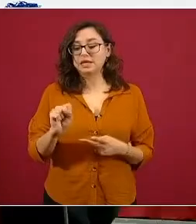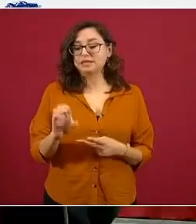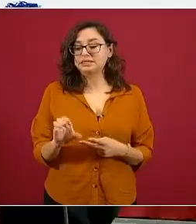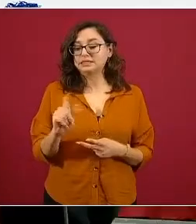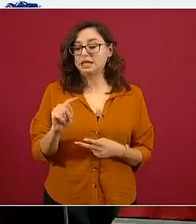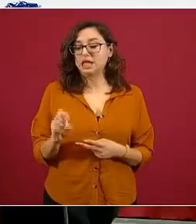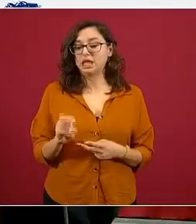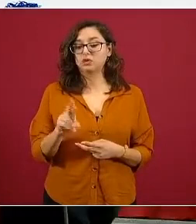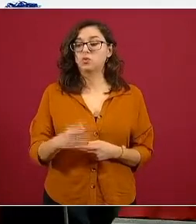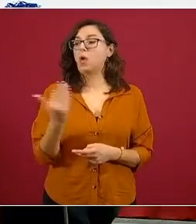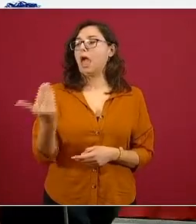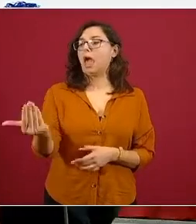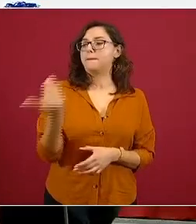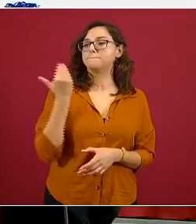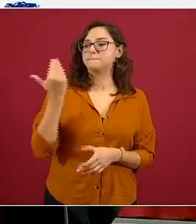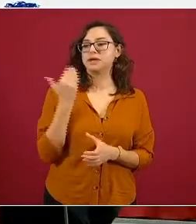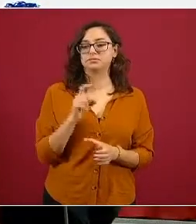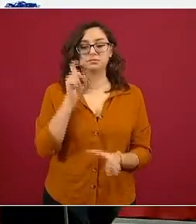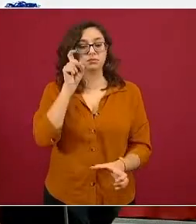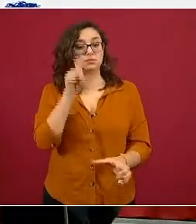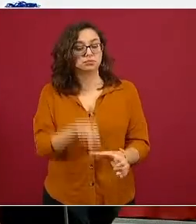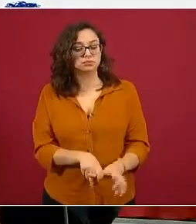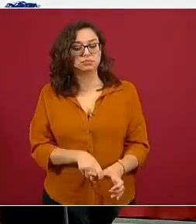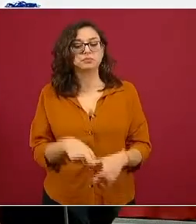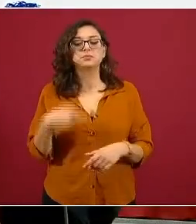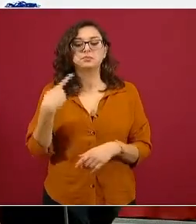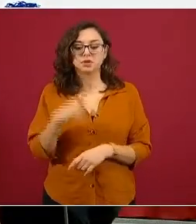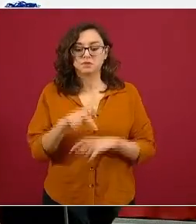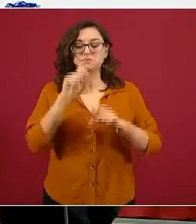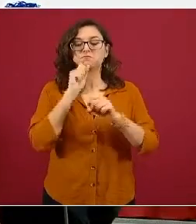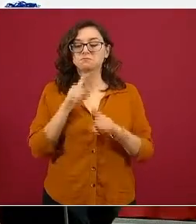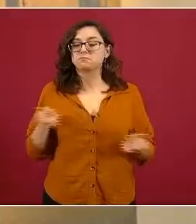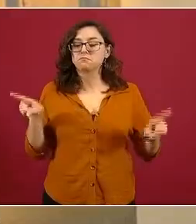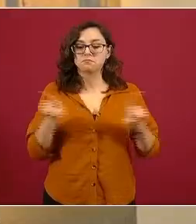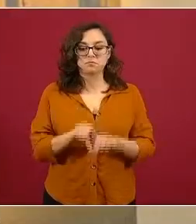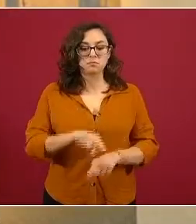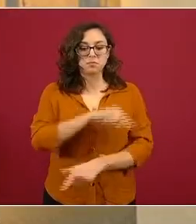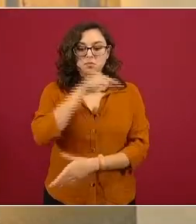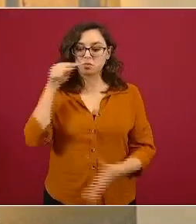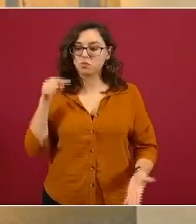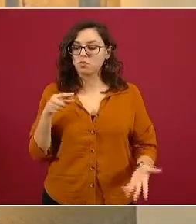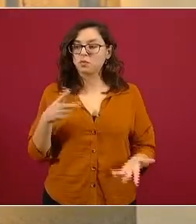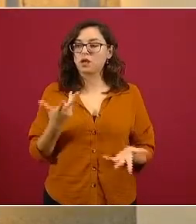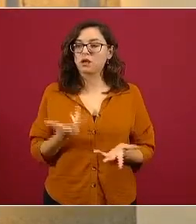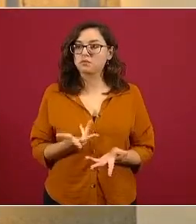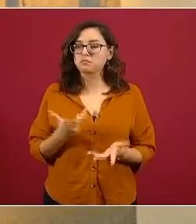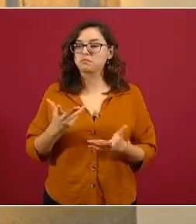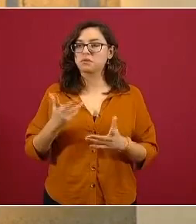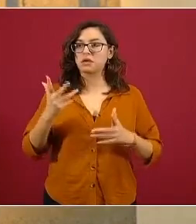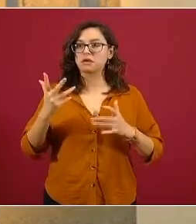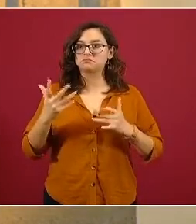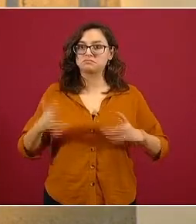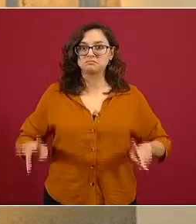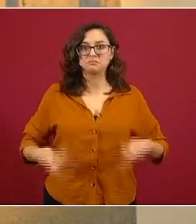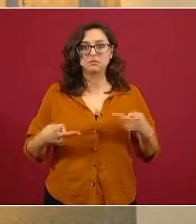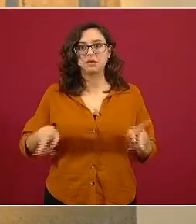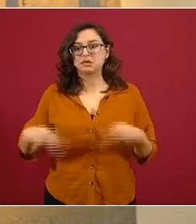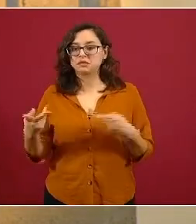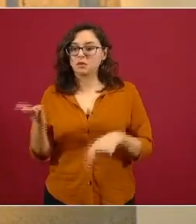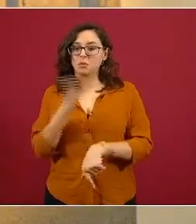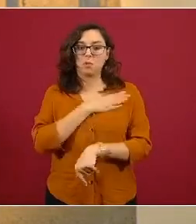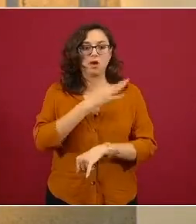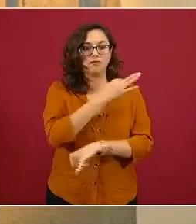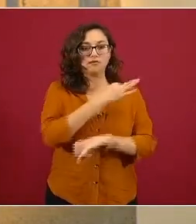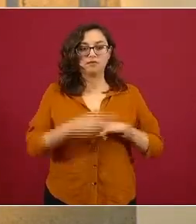incorporó recientemente, se ha convertido en uno de los sectores más dinámicos en ventas del Buen Fin en